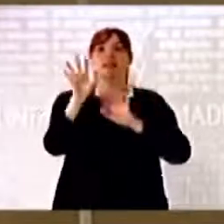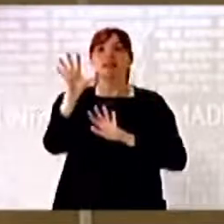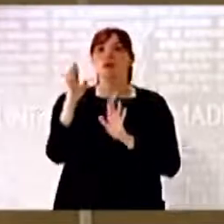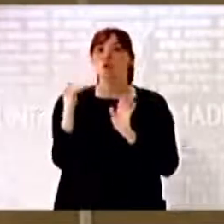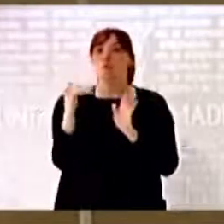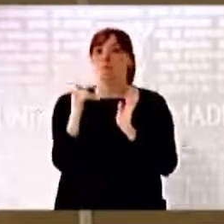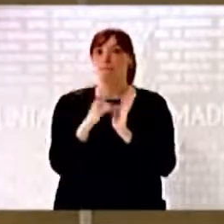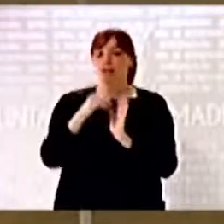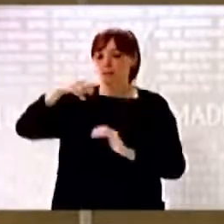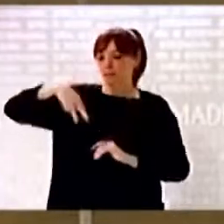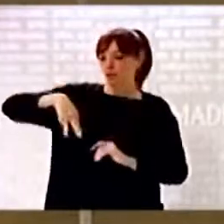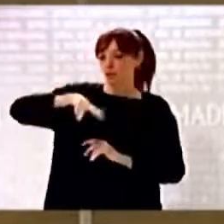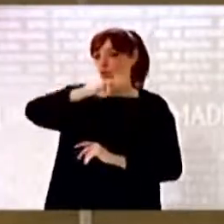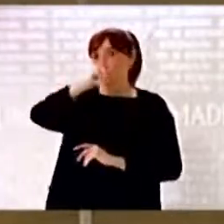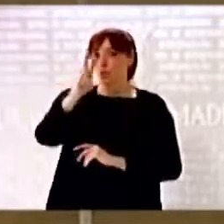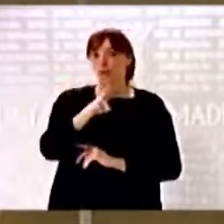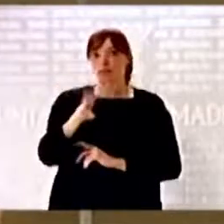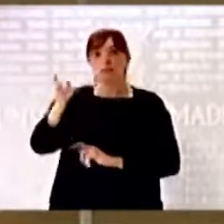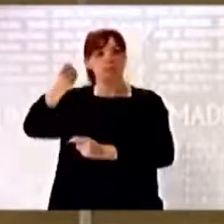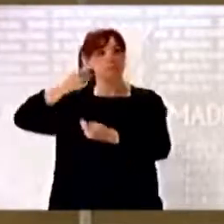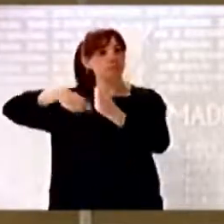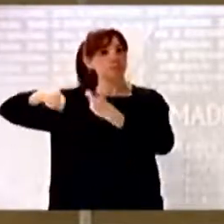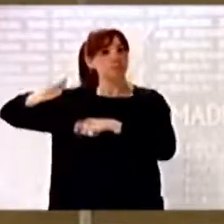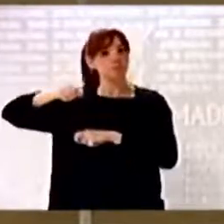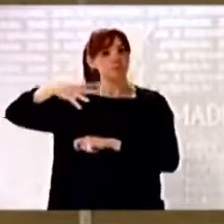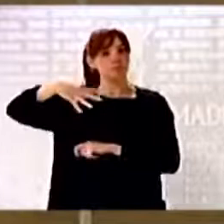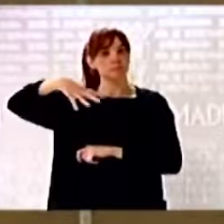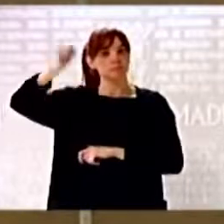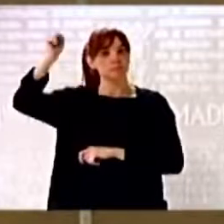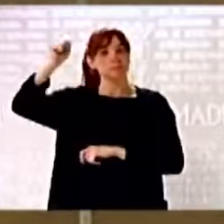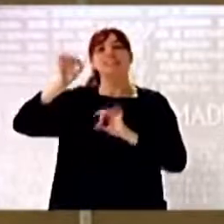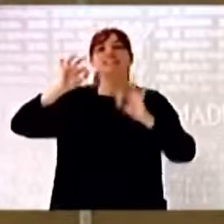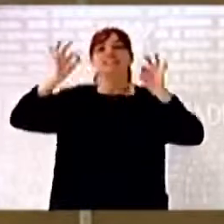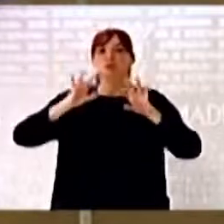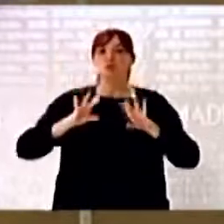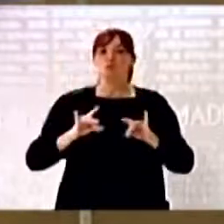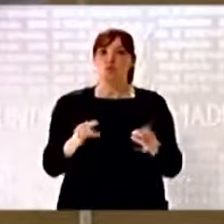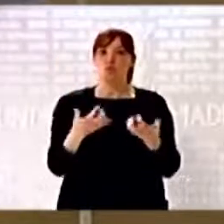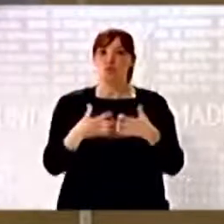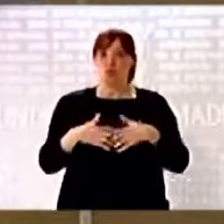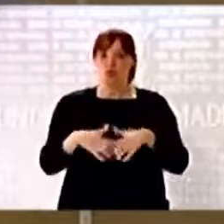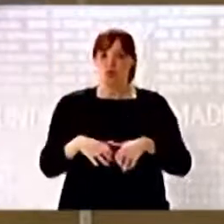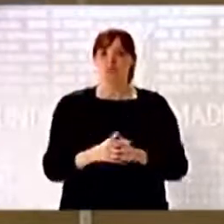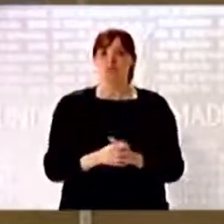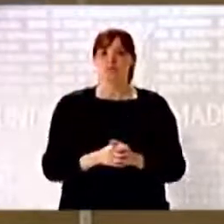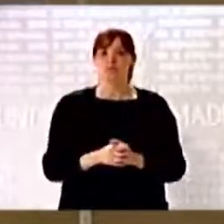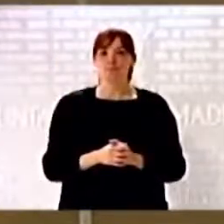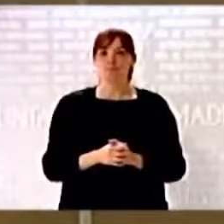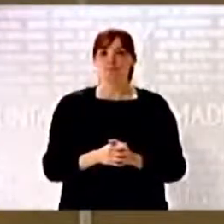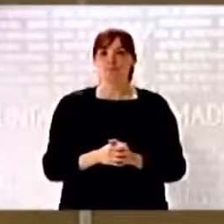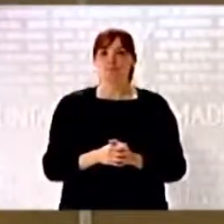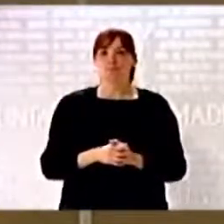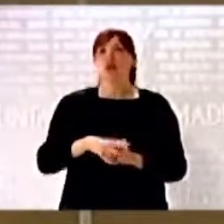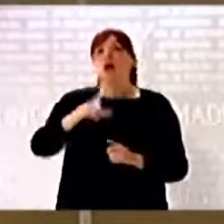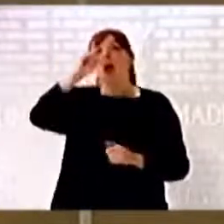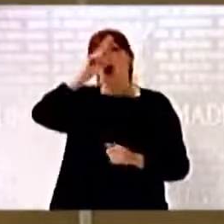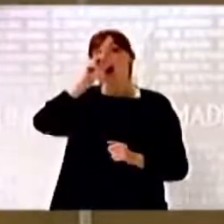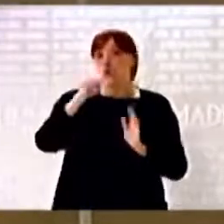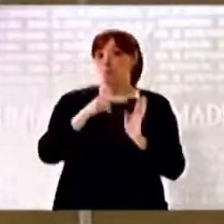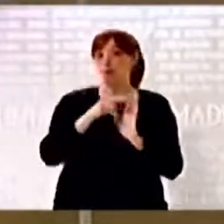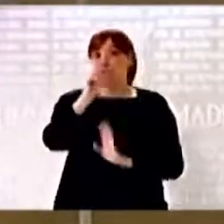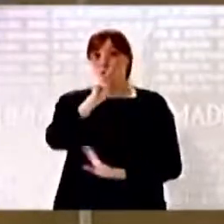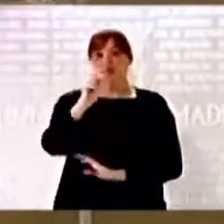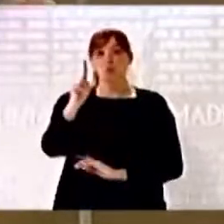75.000 metros cuadrados de suelo industrial. El año 2021 fue el año de toda